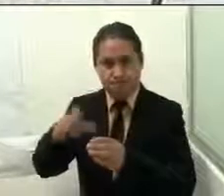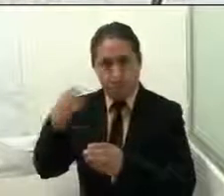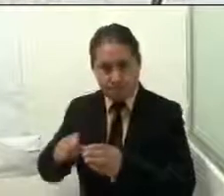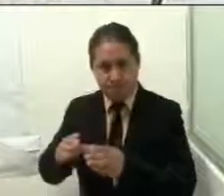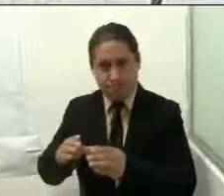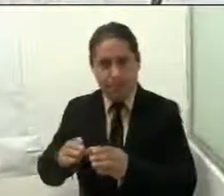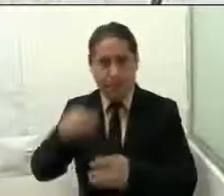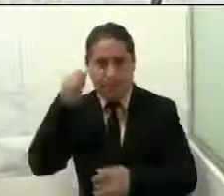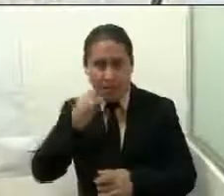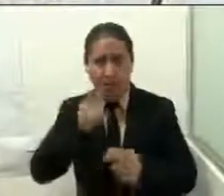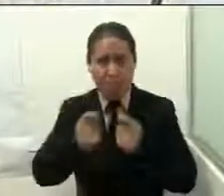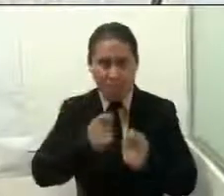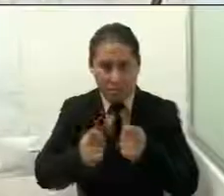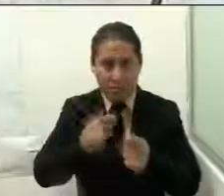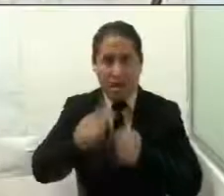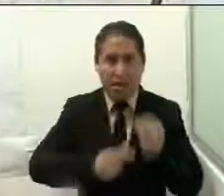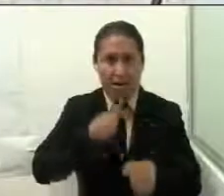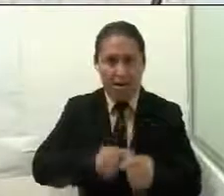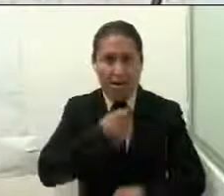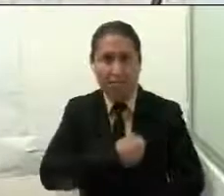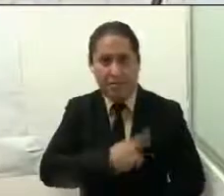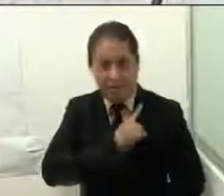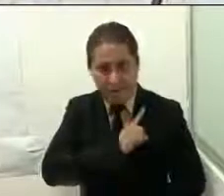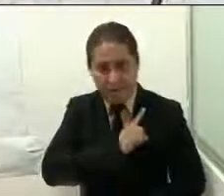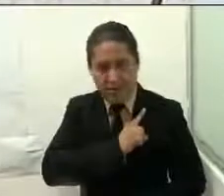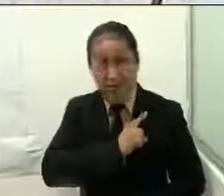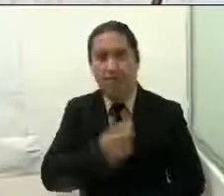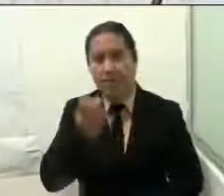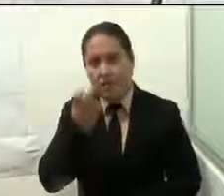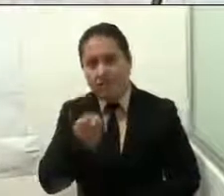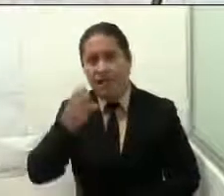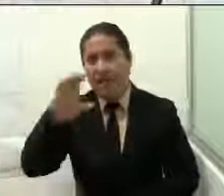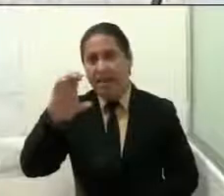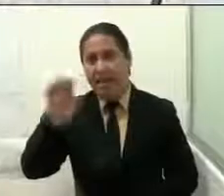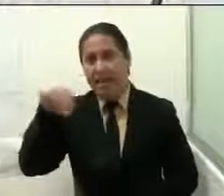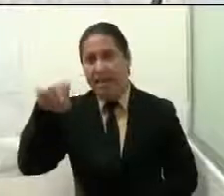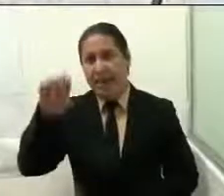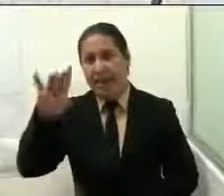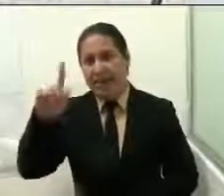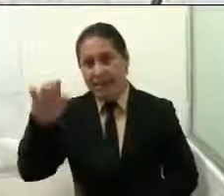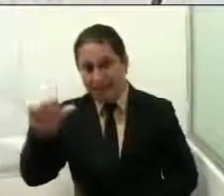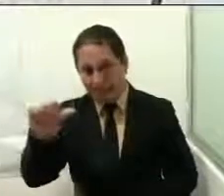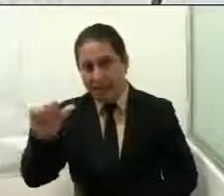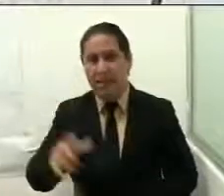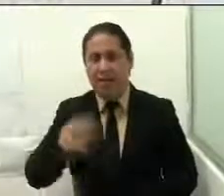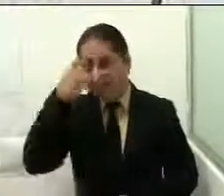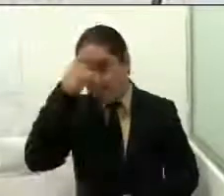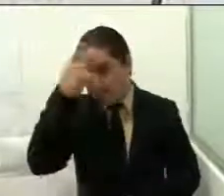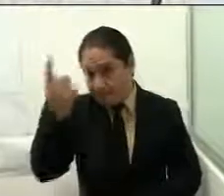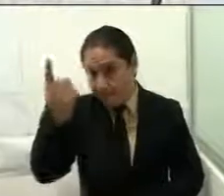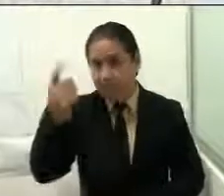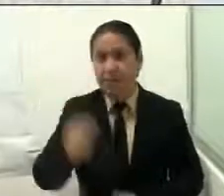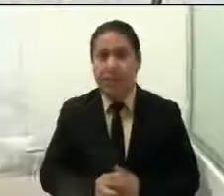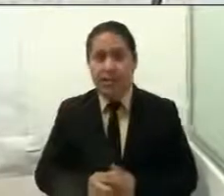condiciones sanitarias para ello a través del senasica se crea la unidad de inteligencia en sanidad